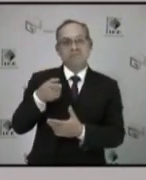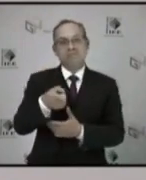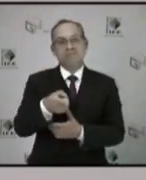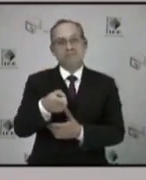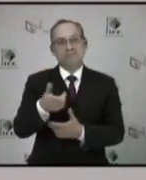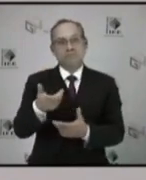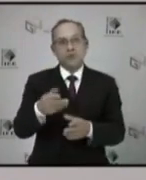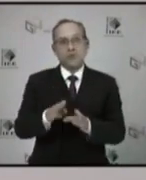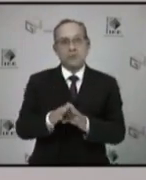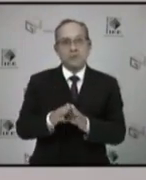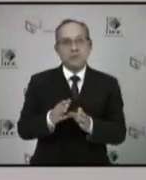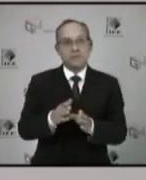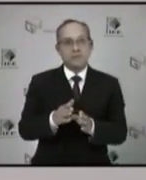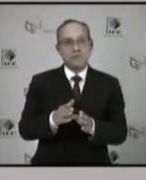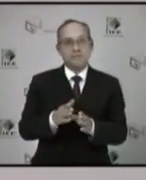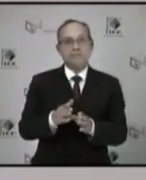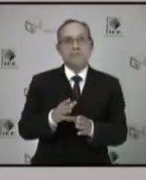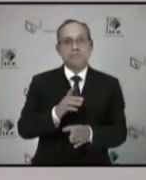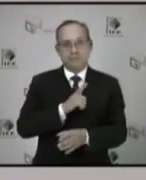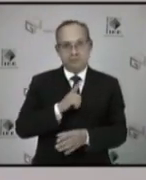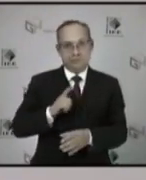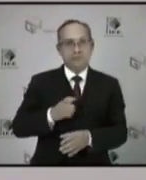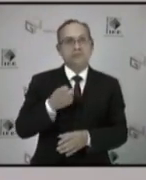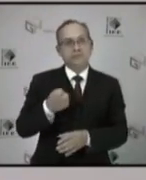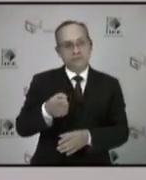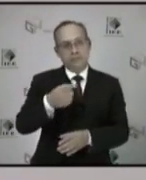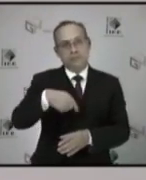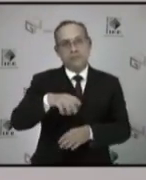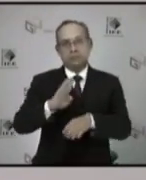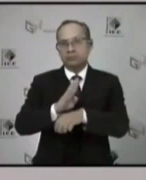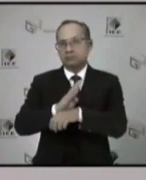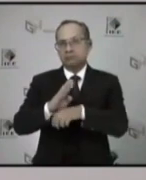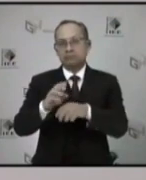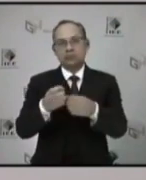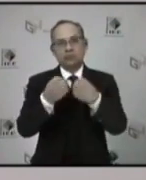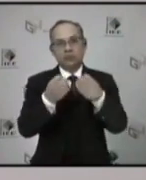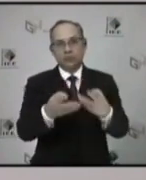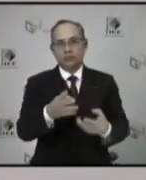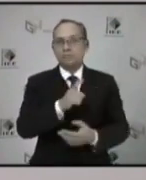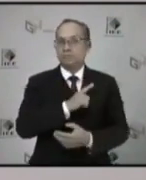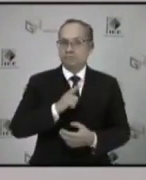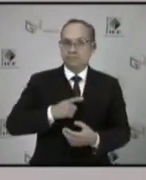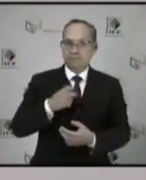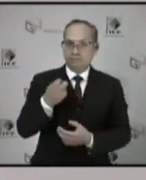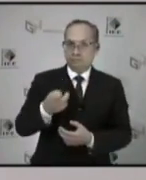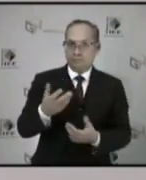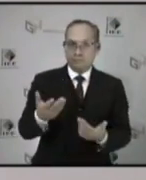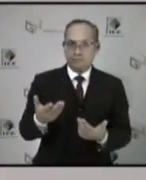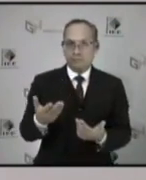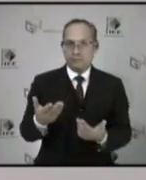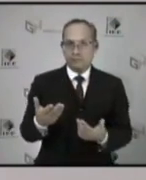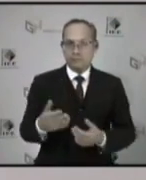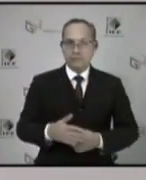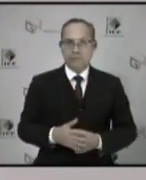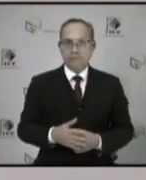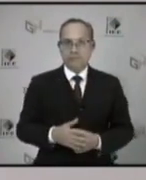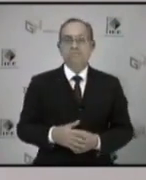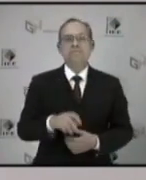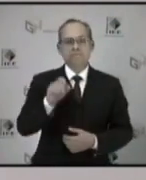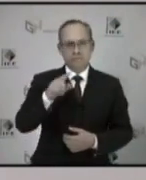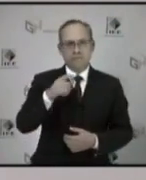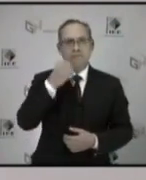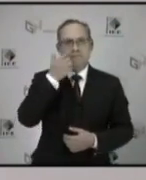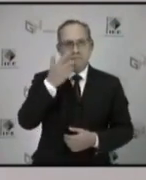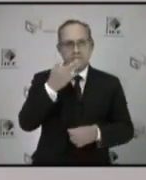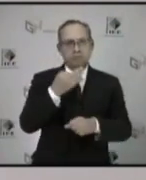utilizaron incorrectamente un beneficio a la comunidad. Yo quisiera también